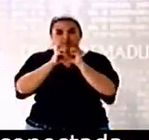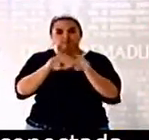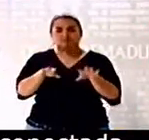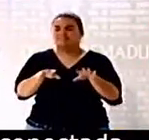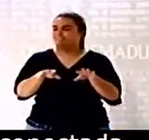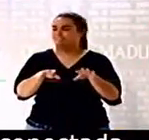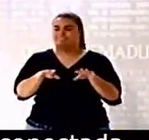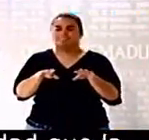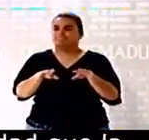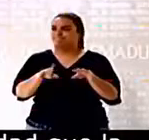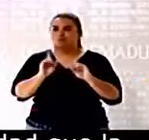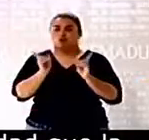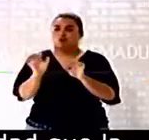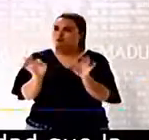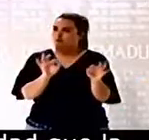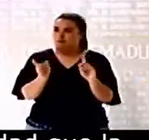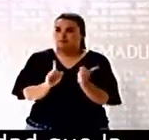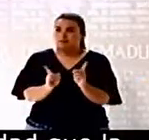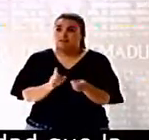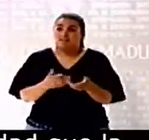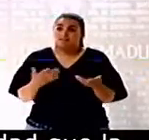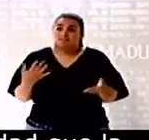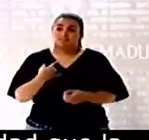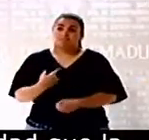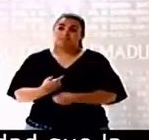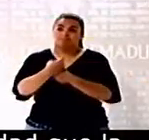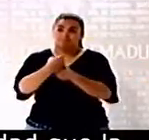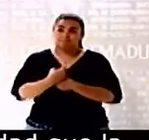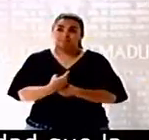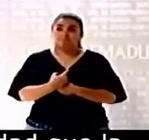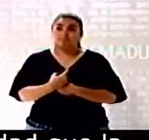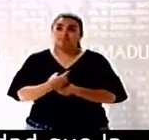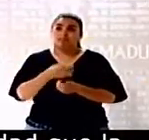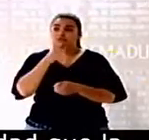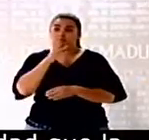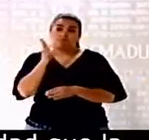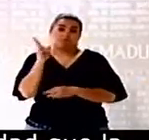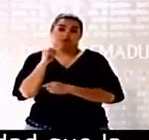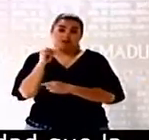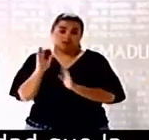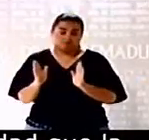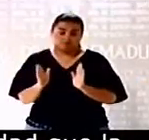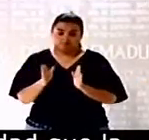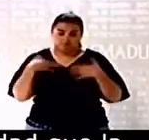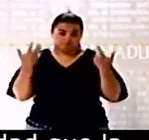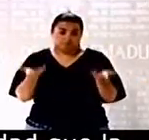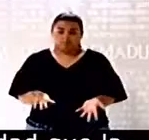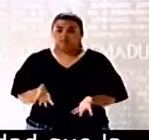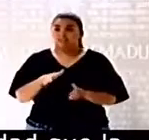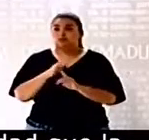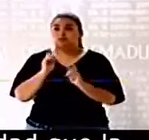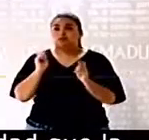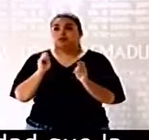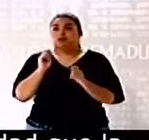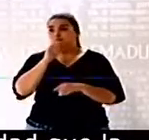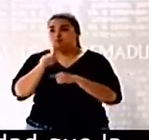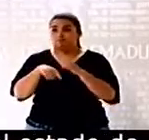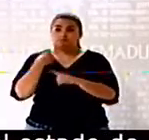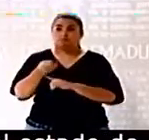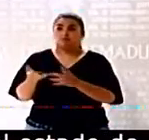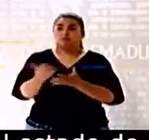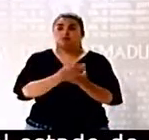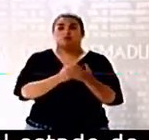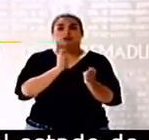pandemia nos imponía de un viernes que se decretó el estado de alarma a todas las